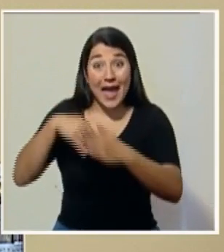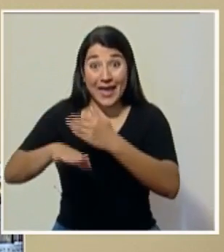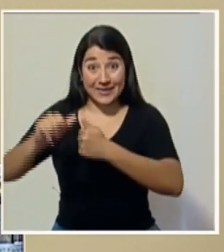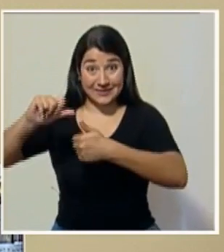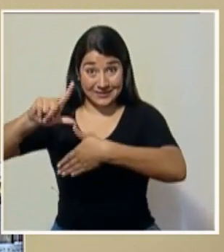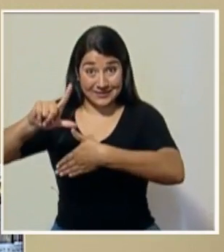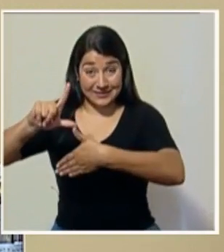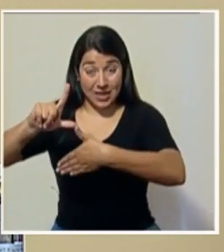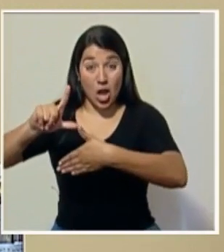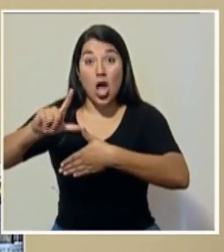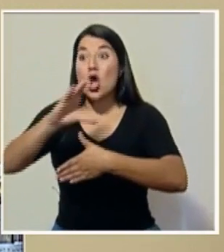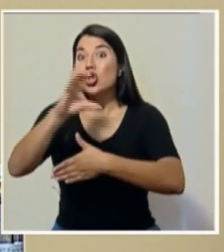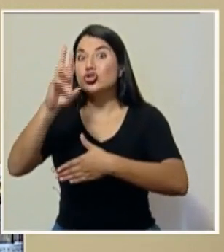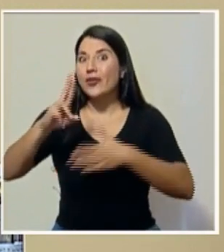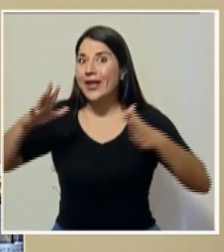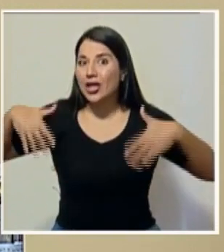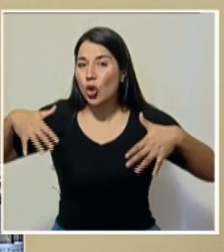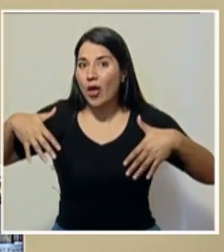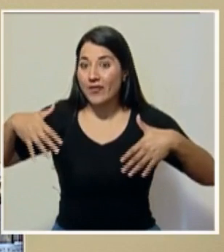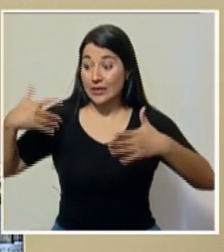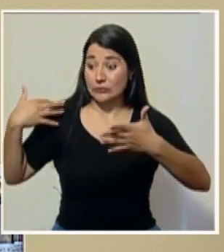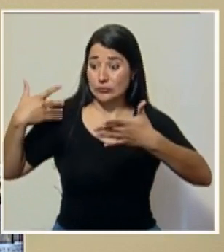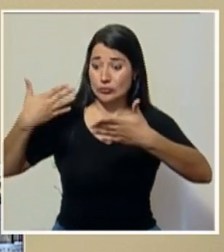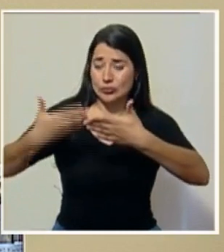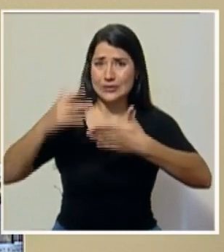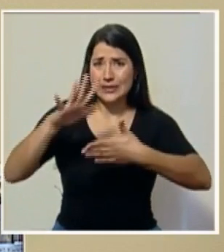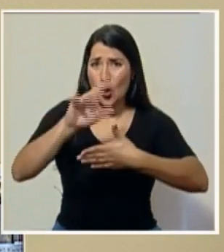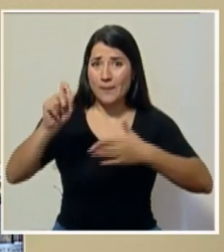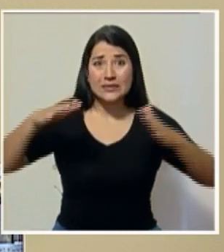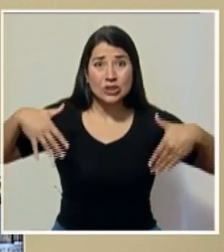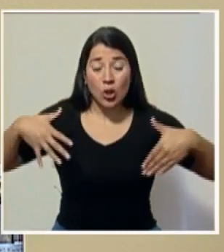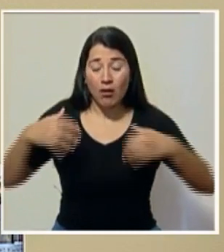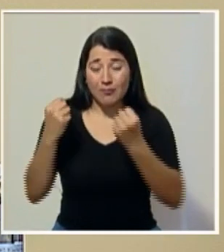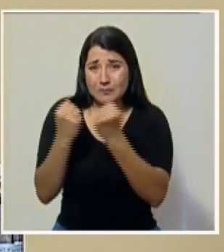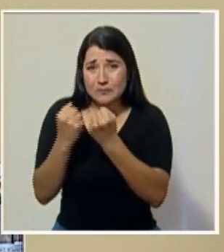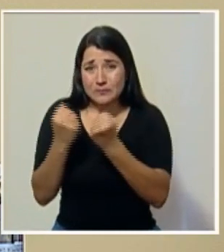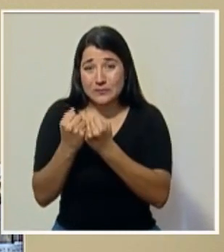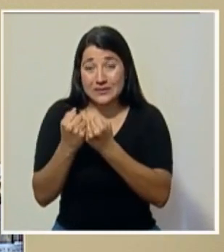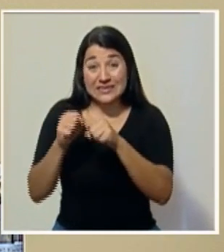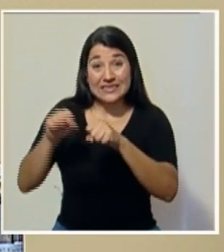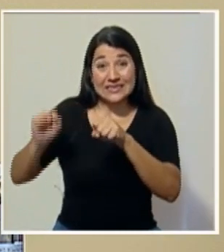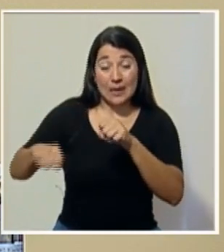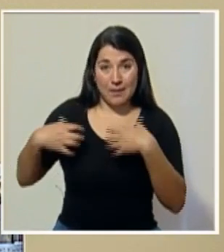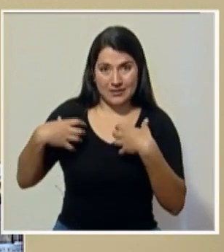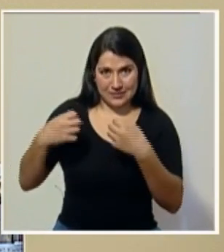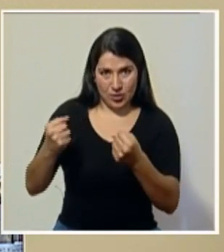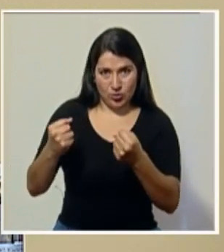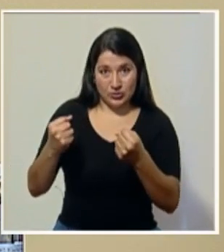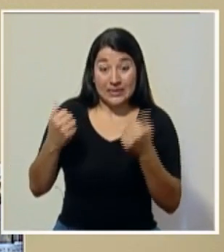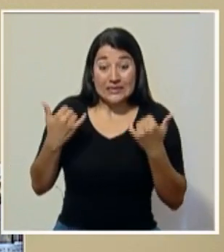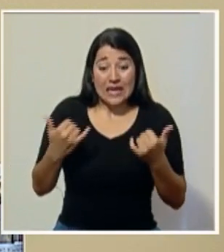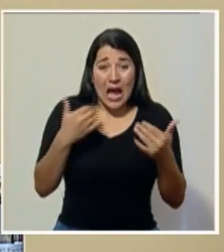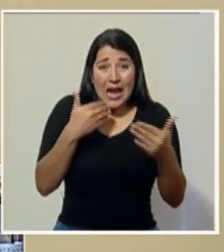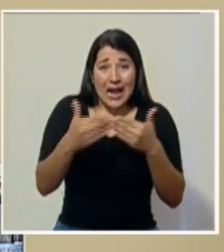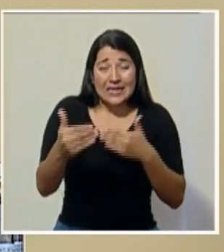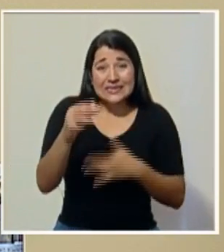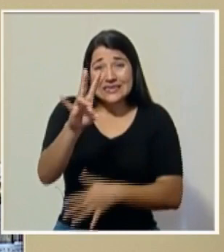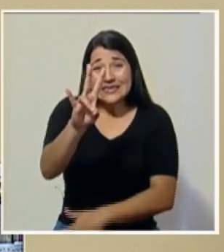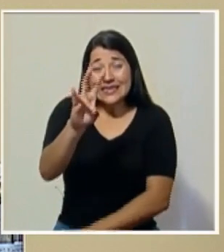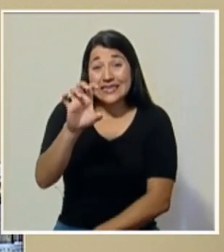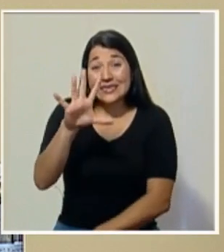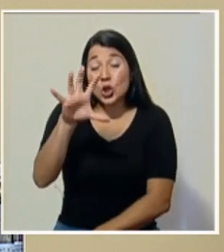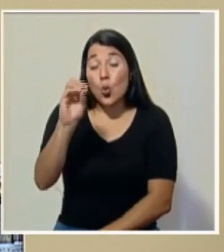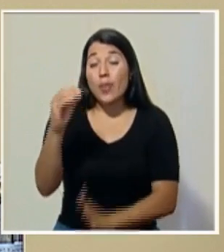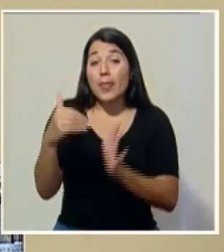colapsado el sistema de salud en 5 meses que llevamos de pandemia. Ya van casi 750,000 muertes en